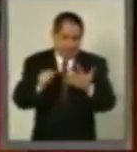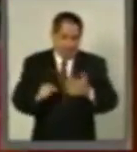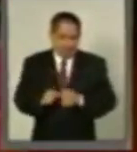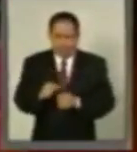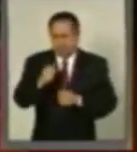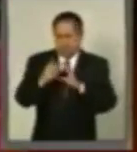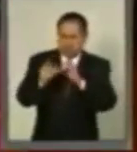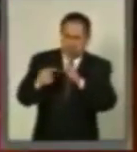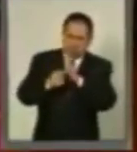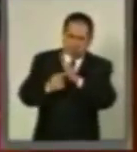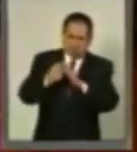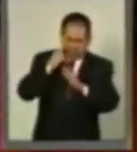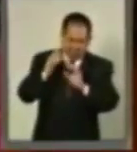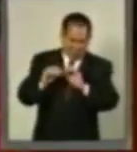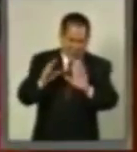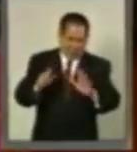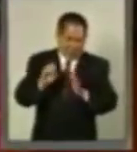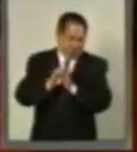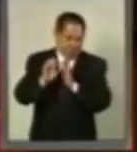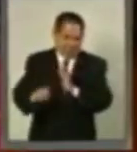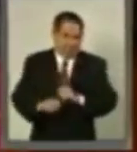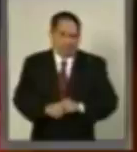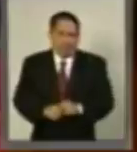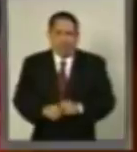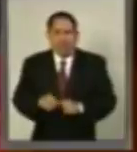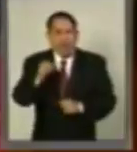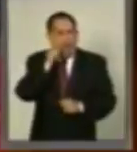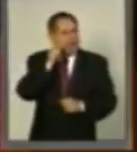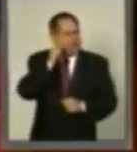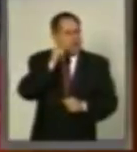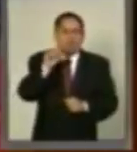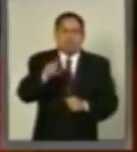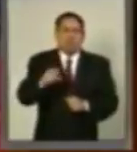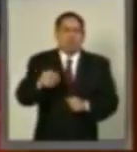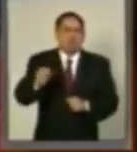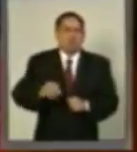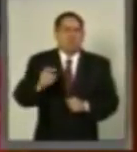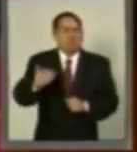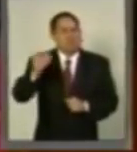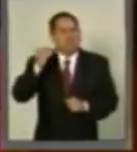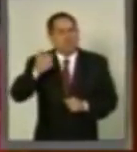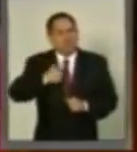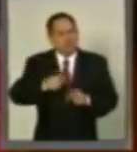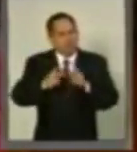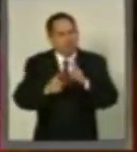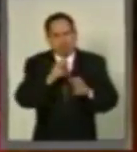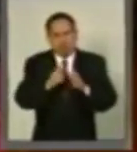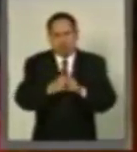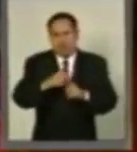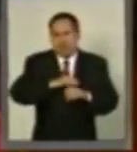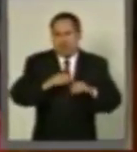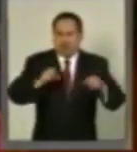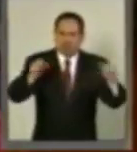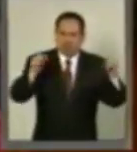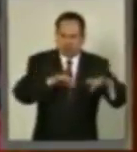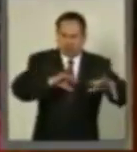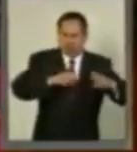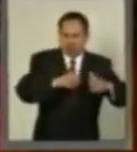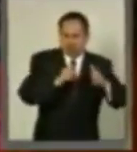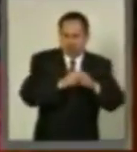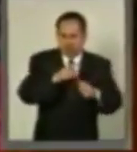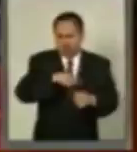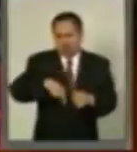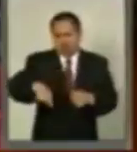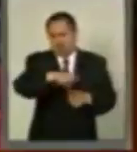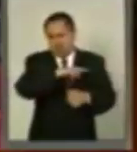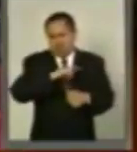Déjenme darles un dato, y ayer mismo lo comentábamos, tuvimos un encuentro de todos los